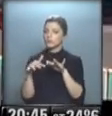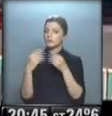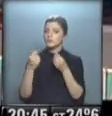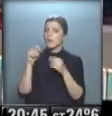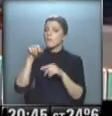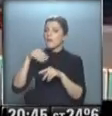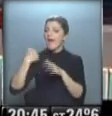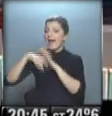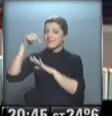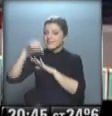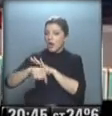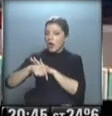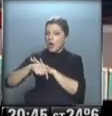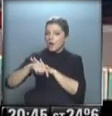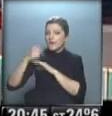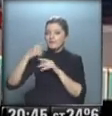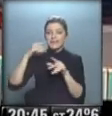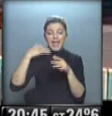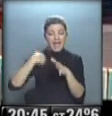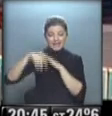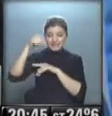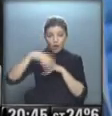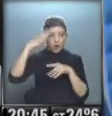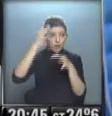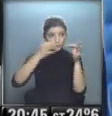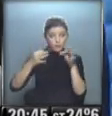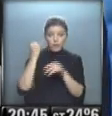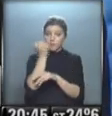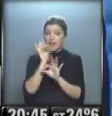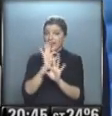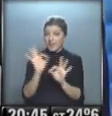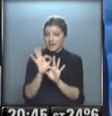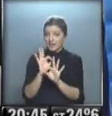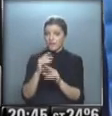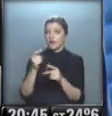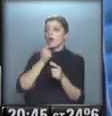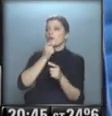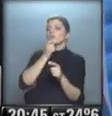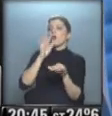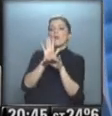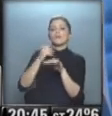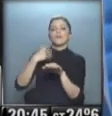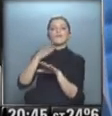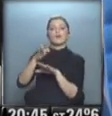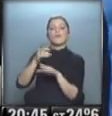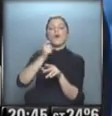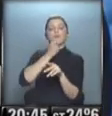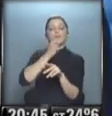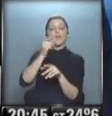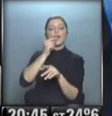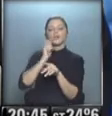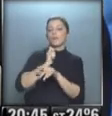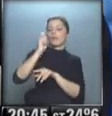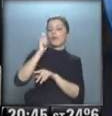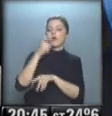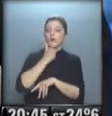no han realizado ningún descargo ante la autoridad argentina. Parecía que habíamos ido a sacarle una tarjeta roja y echar a LAN del país. Lo